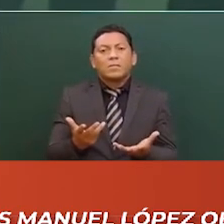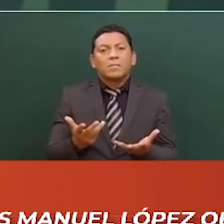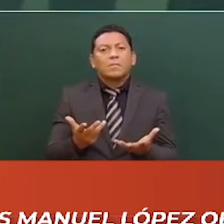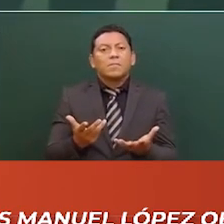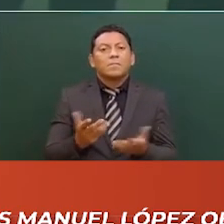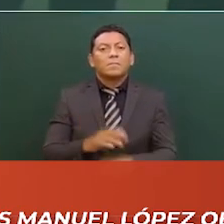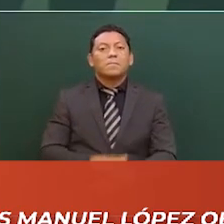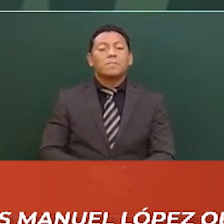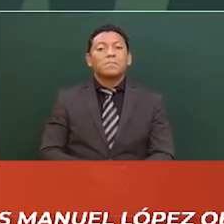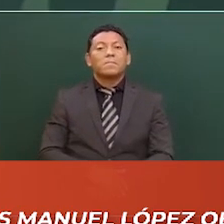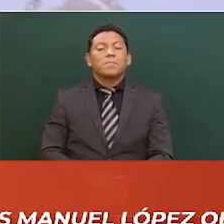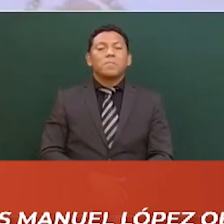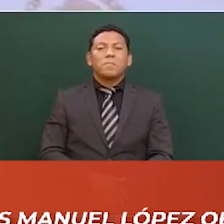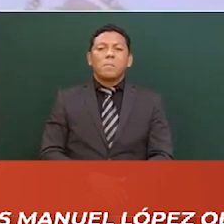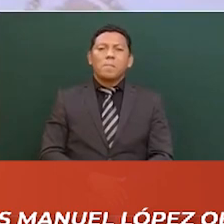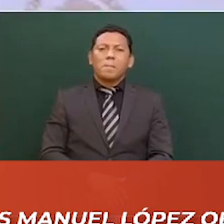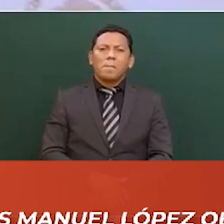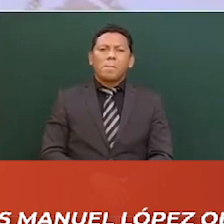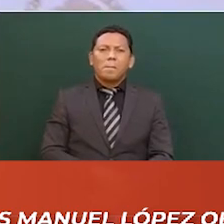cercado,